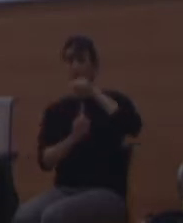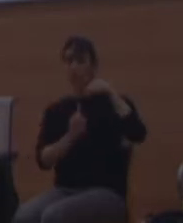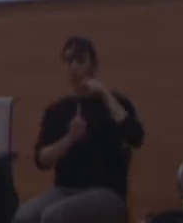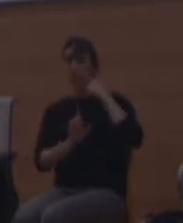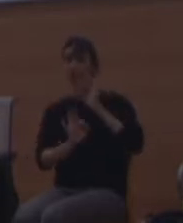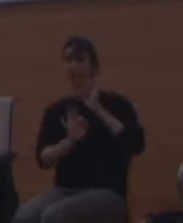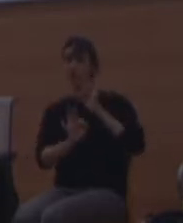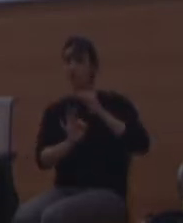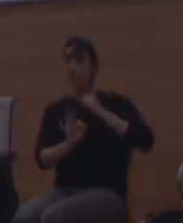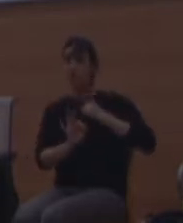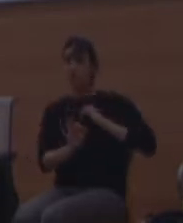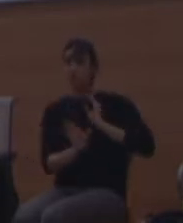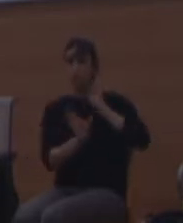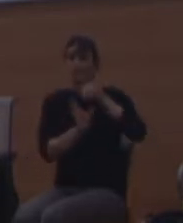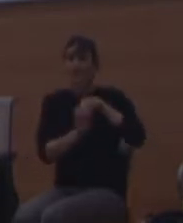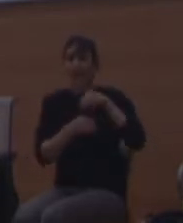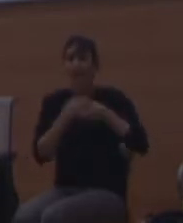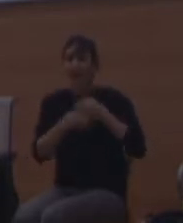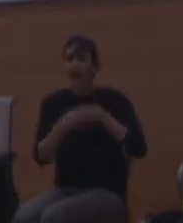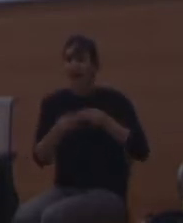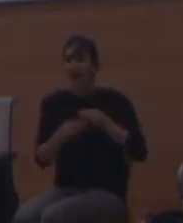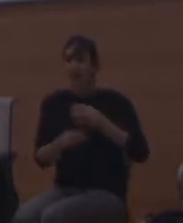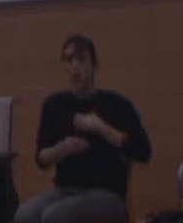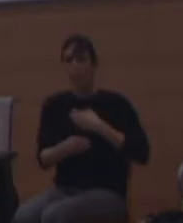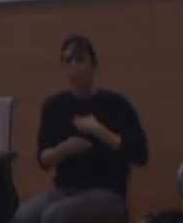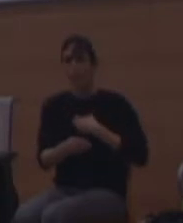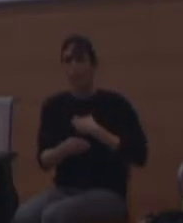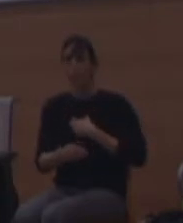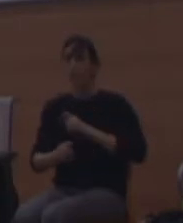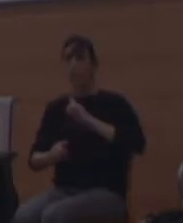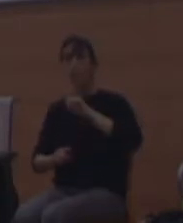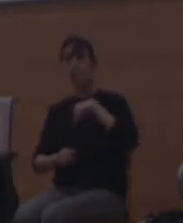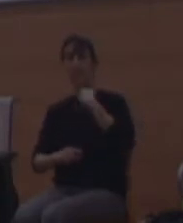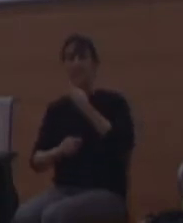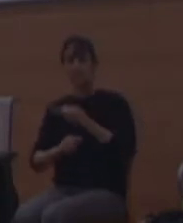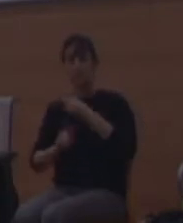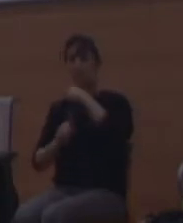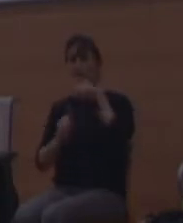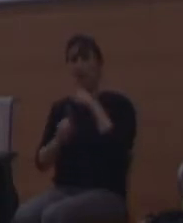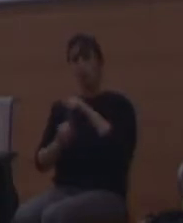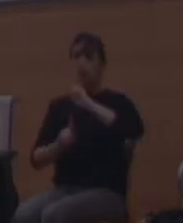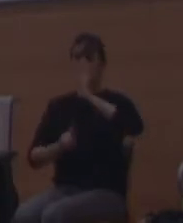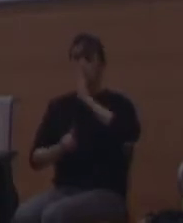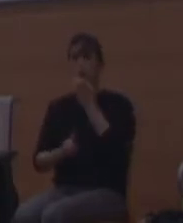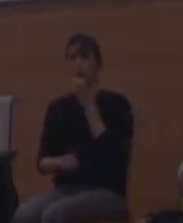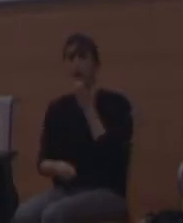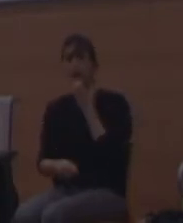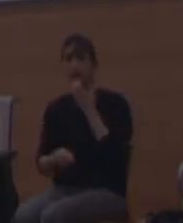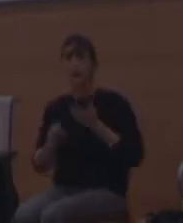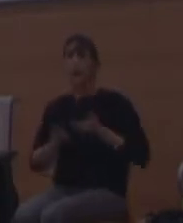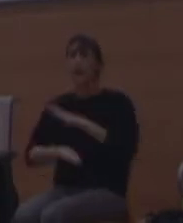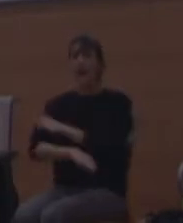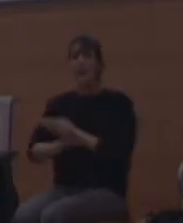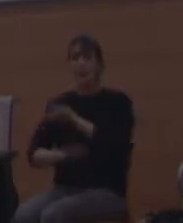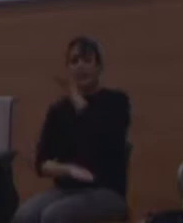poder actuar. ¿De acuerdo? Luego van a entrar otro tipo de factores en los pacientes, como van a ser la hipertensión,